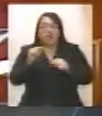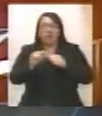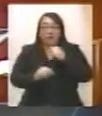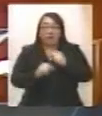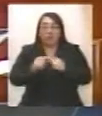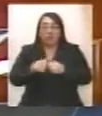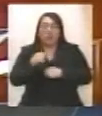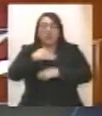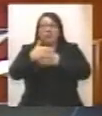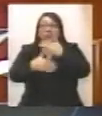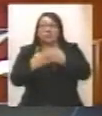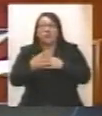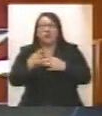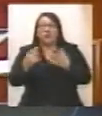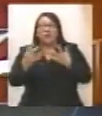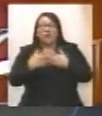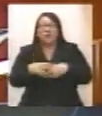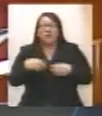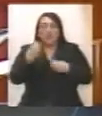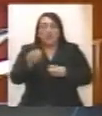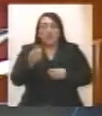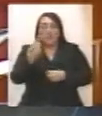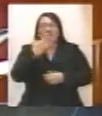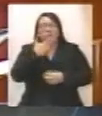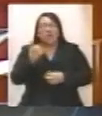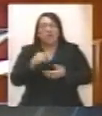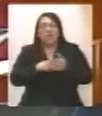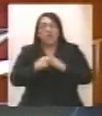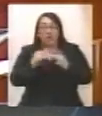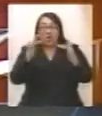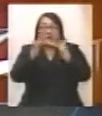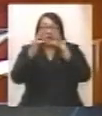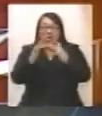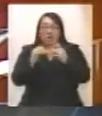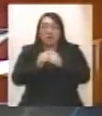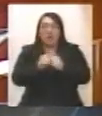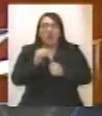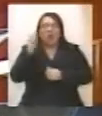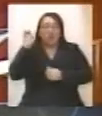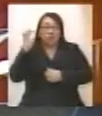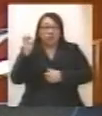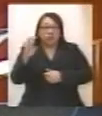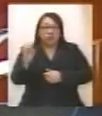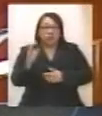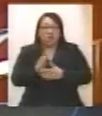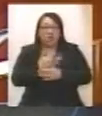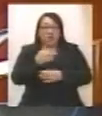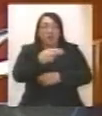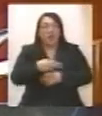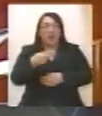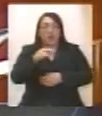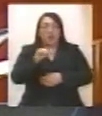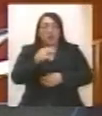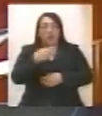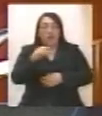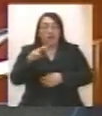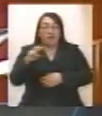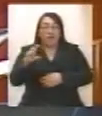ya estará convocado el proceso de concesión para mejorar la conectividad por vía férrea entre Huancayo y